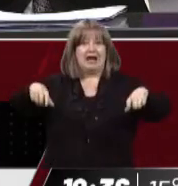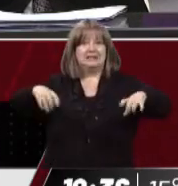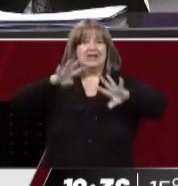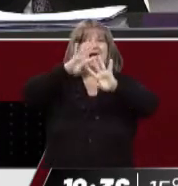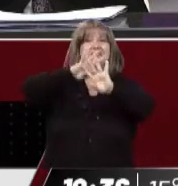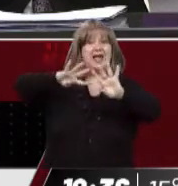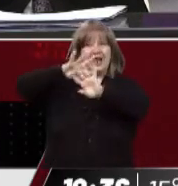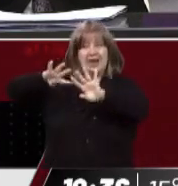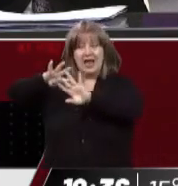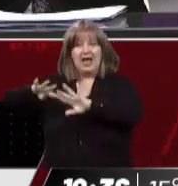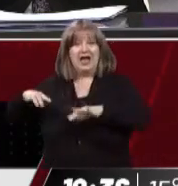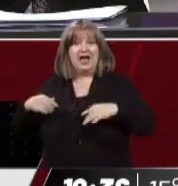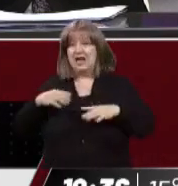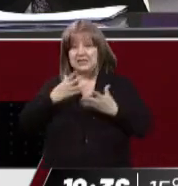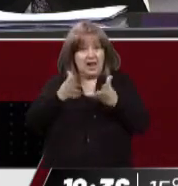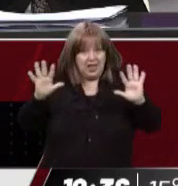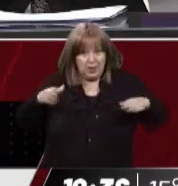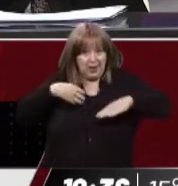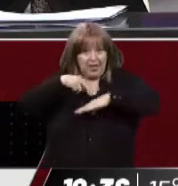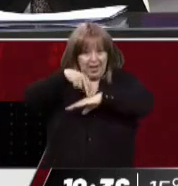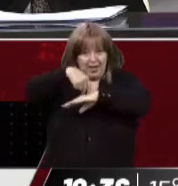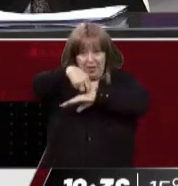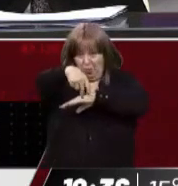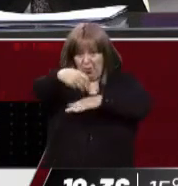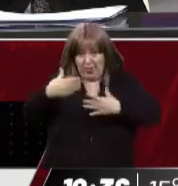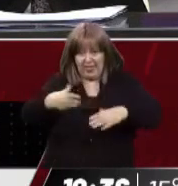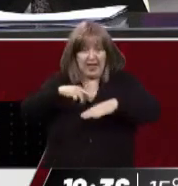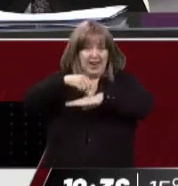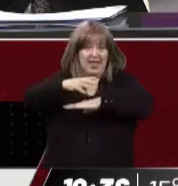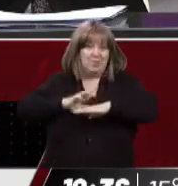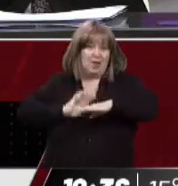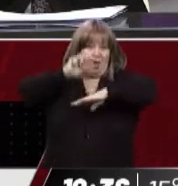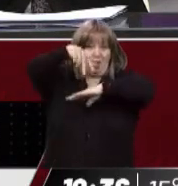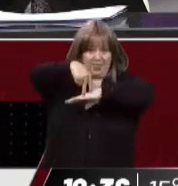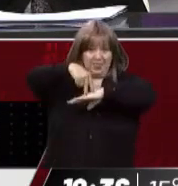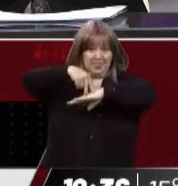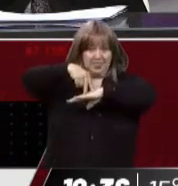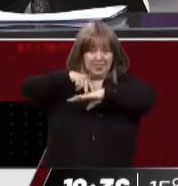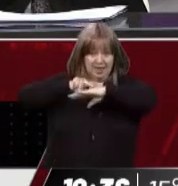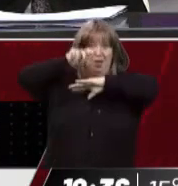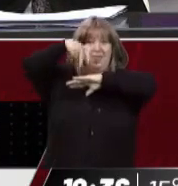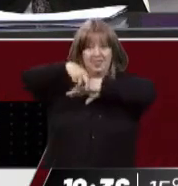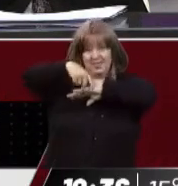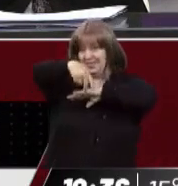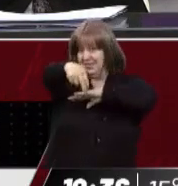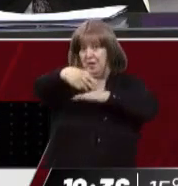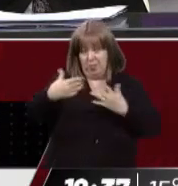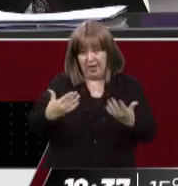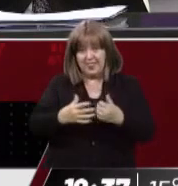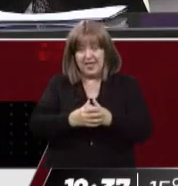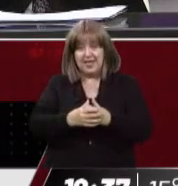telas, que tenés como un poco más de reparo para poder llegar a la cancha. Allá es como más, apelan al